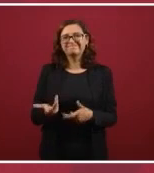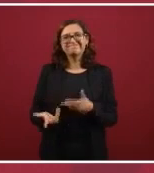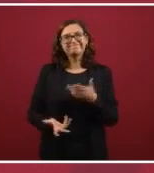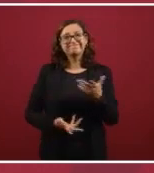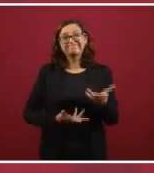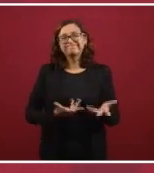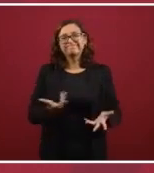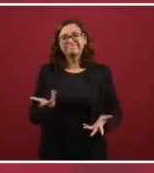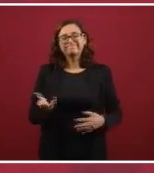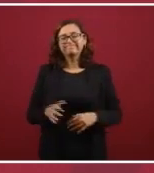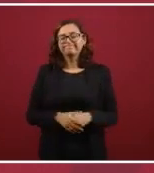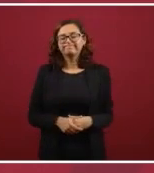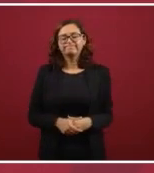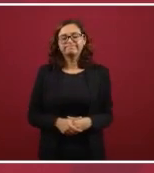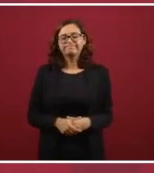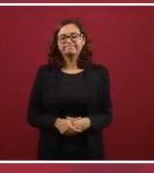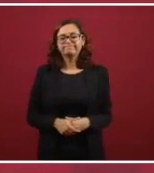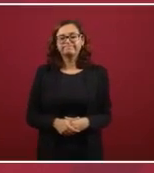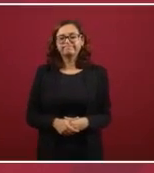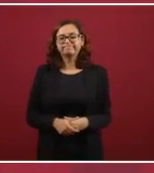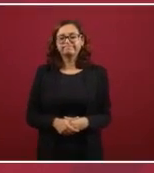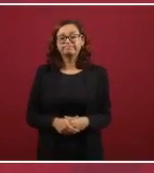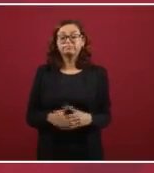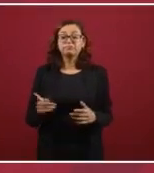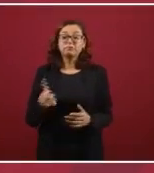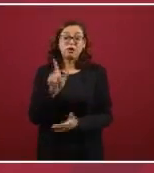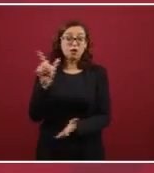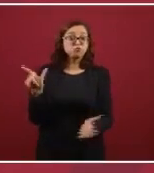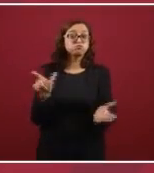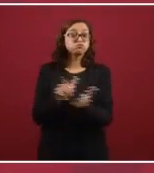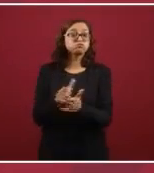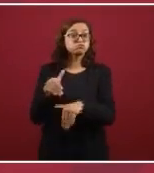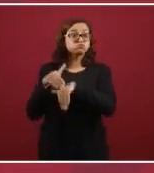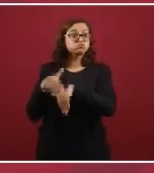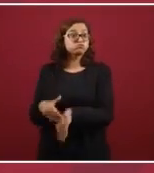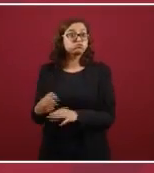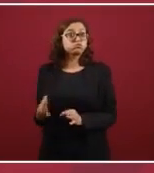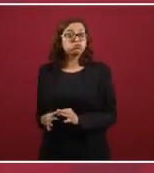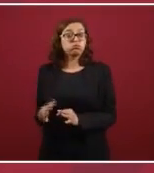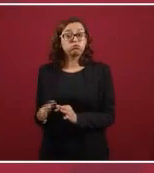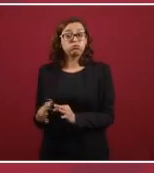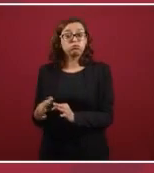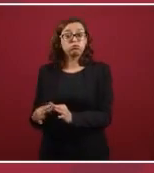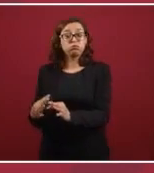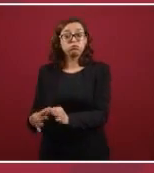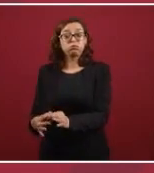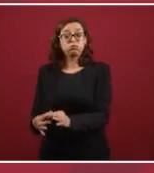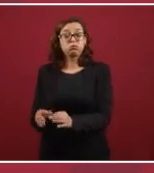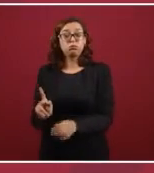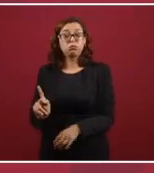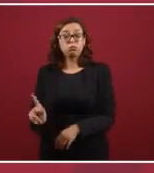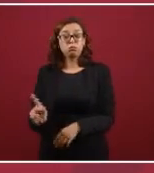de que se aplica la ley y que se hace